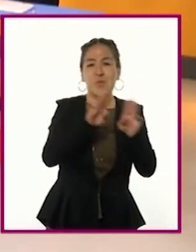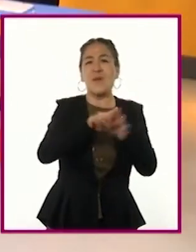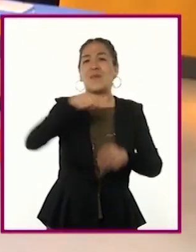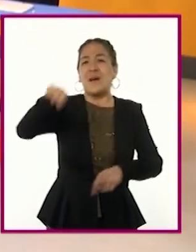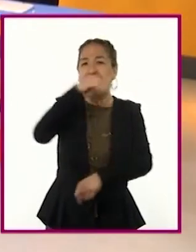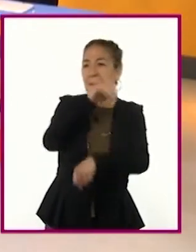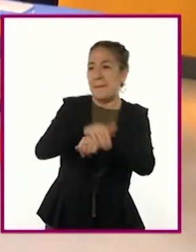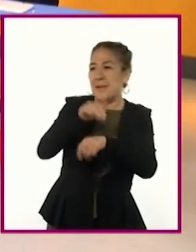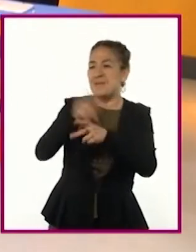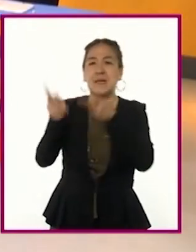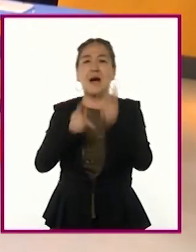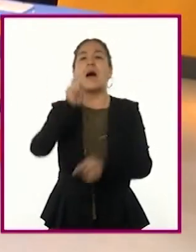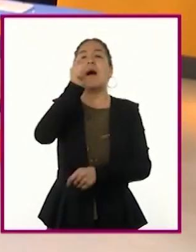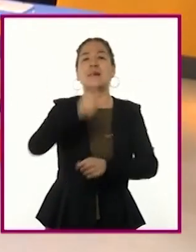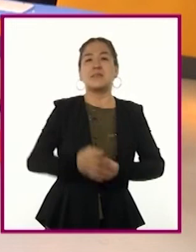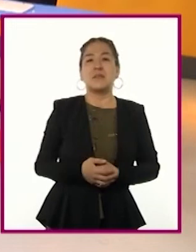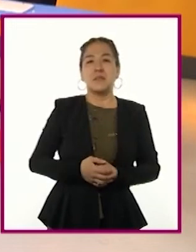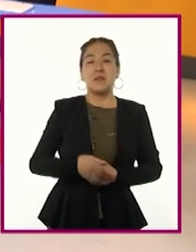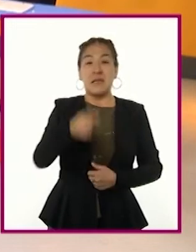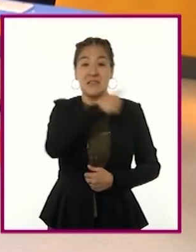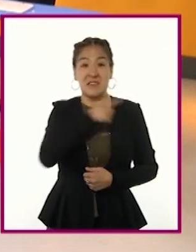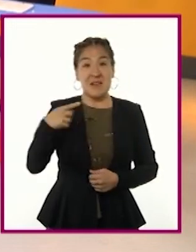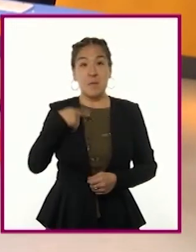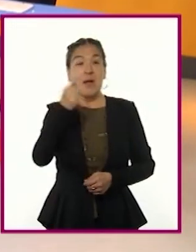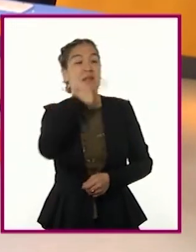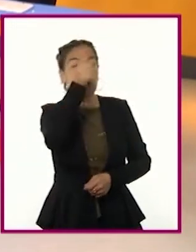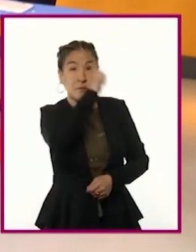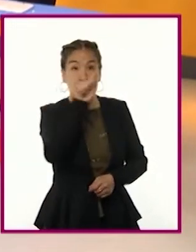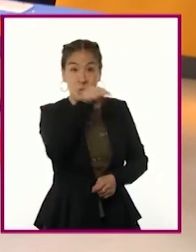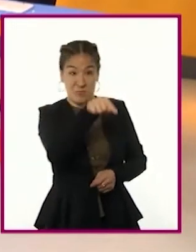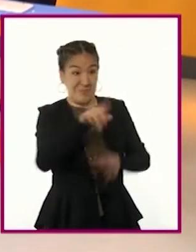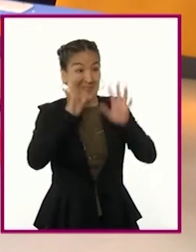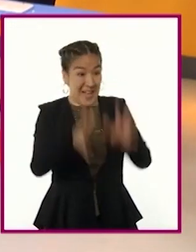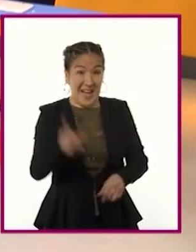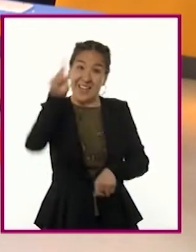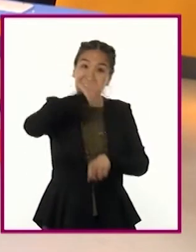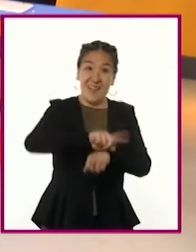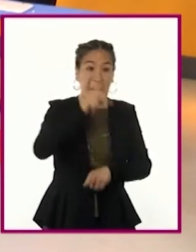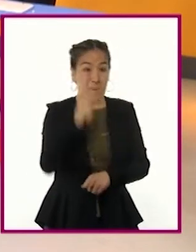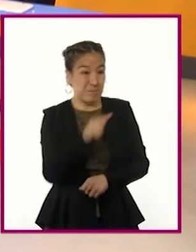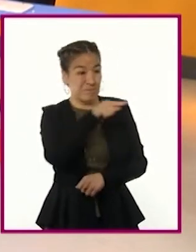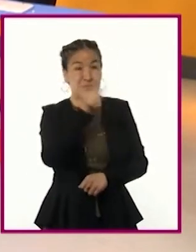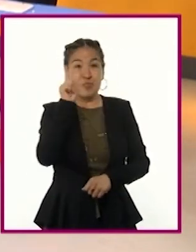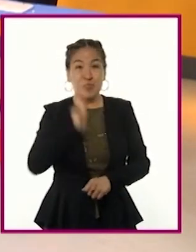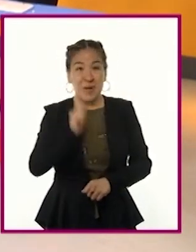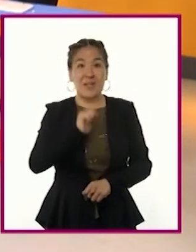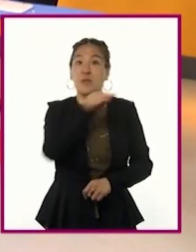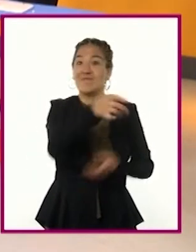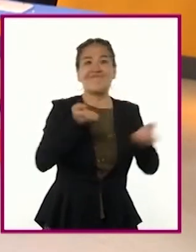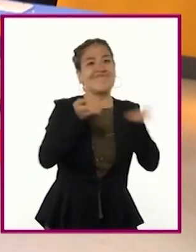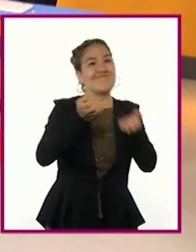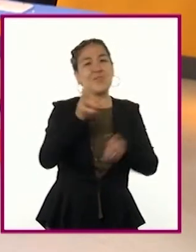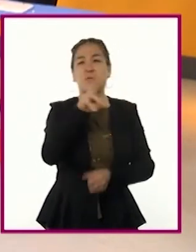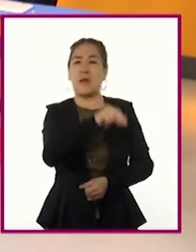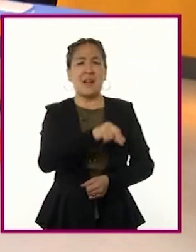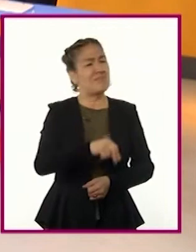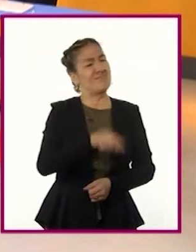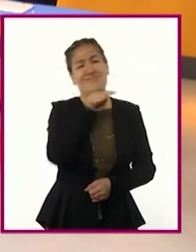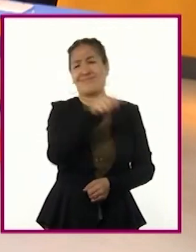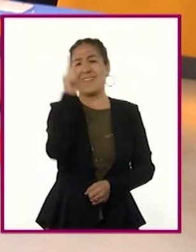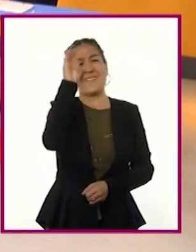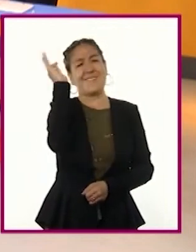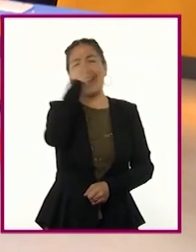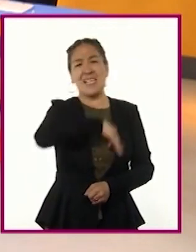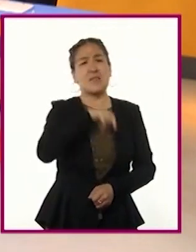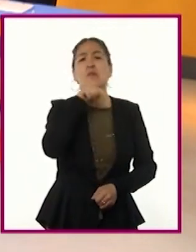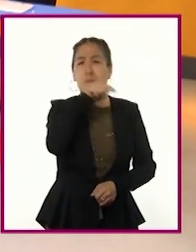más comunes es que no se debe hacer ejercicio físico durante el periodo, pero esto es falso. Hacer deporte no altera la producción